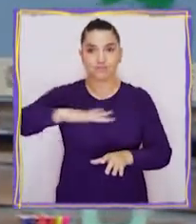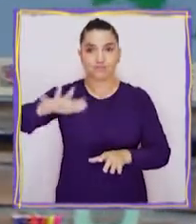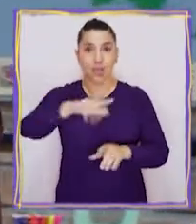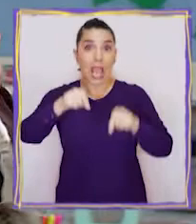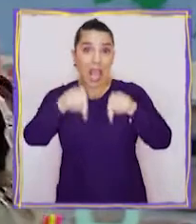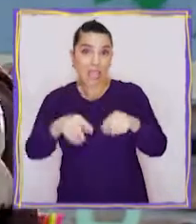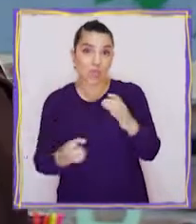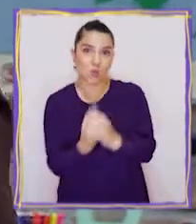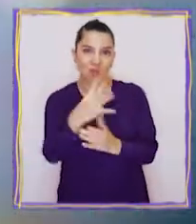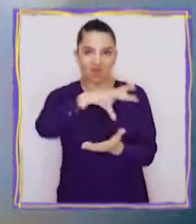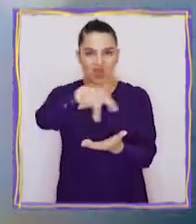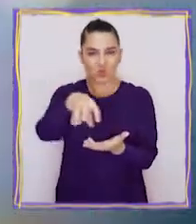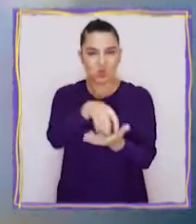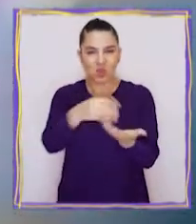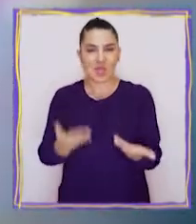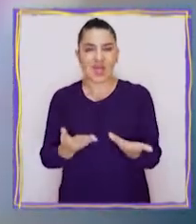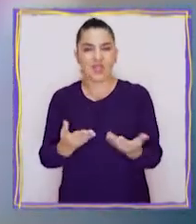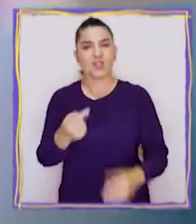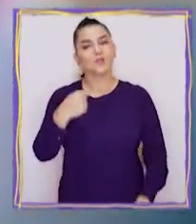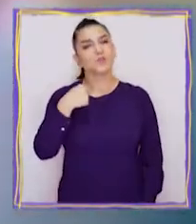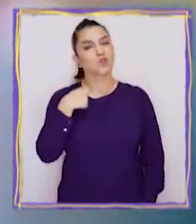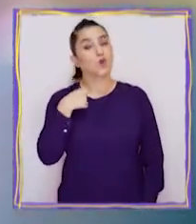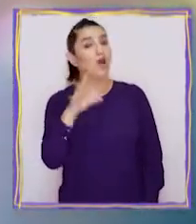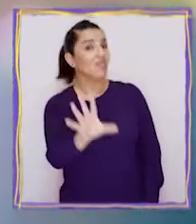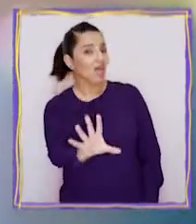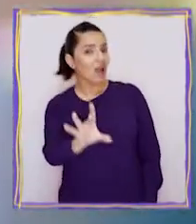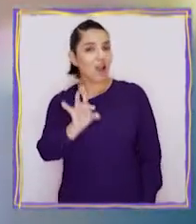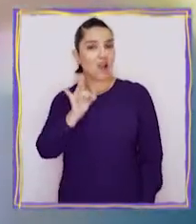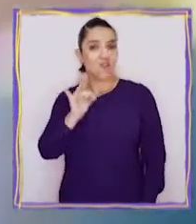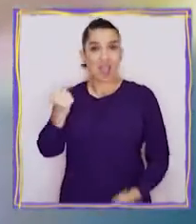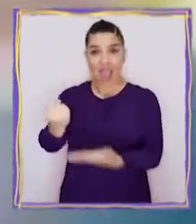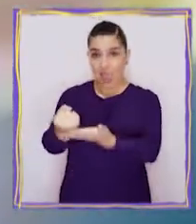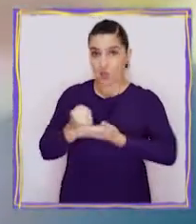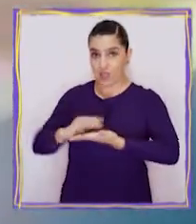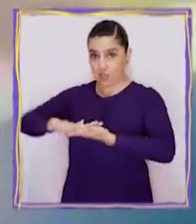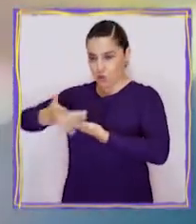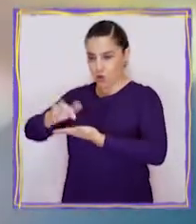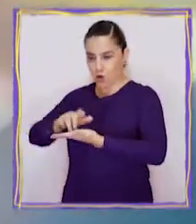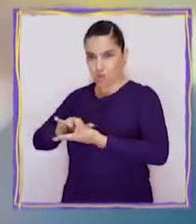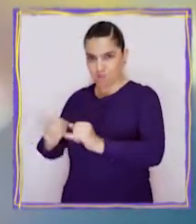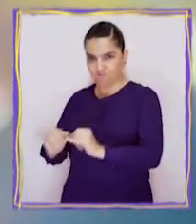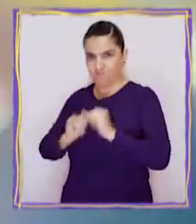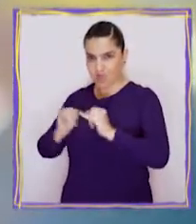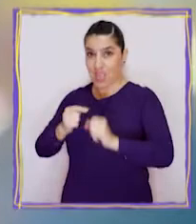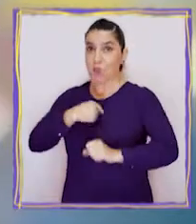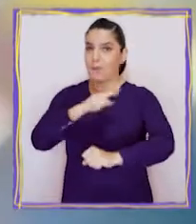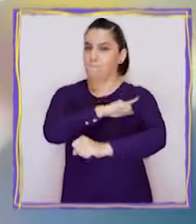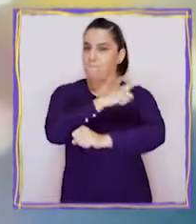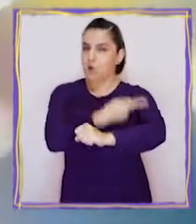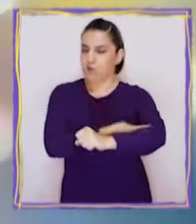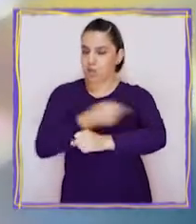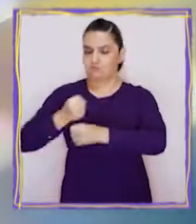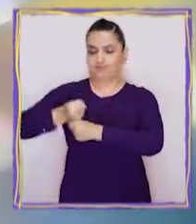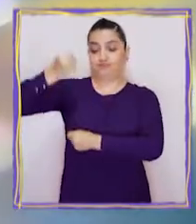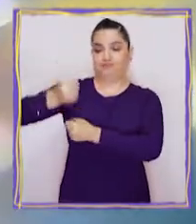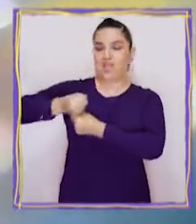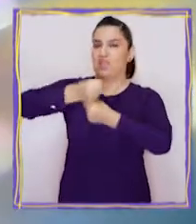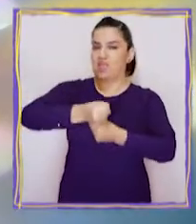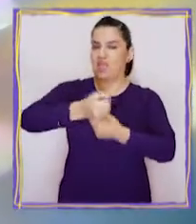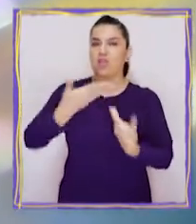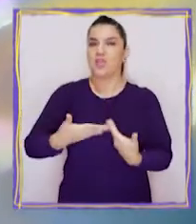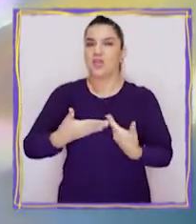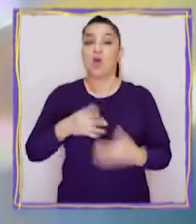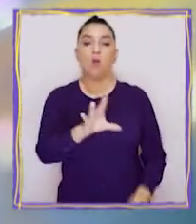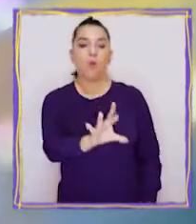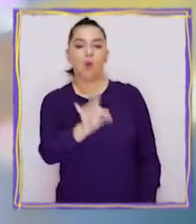en estas nuevas ciudades. Según lo que he logrado descubrir, ayudado por mi computadora y mis poderes de Jedi, he